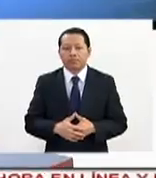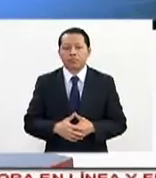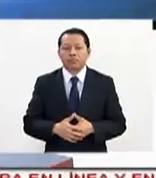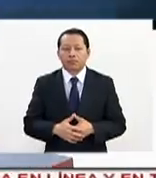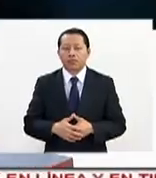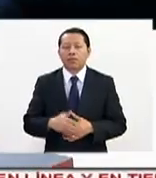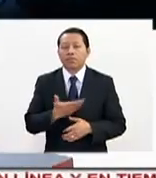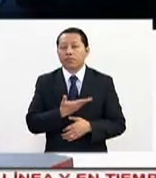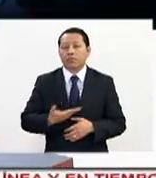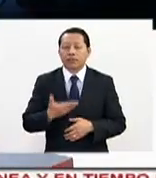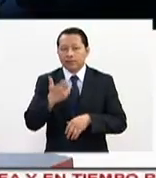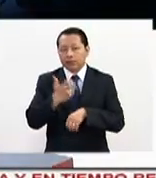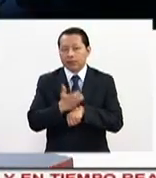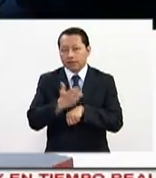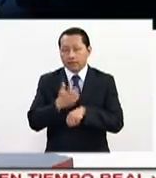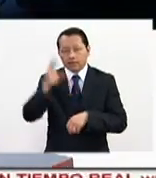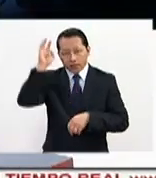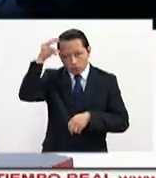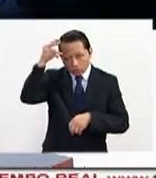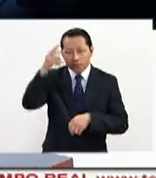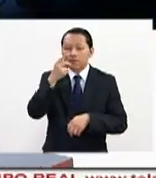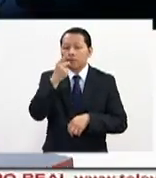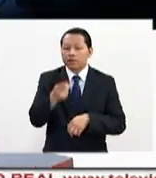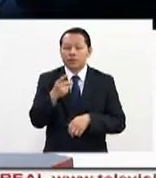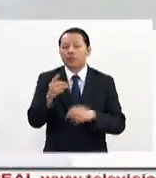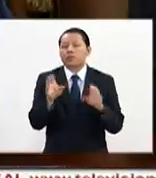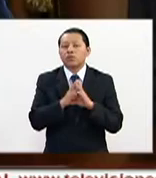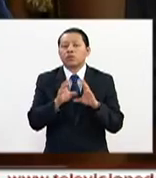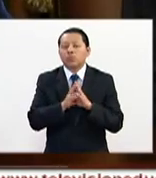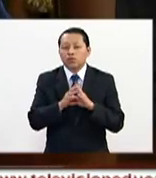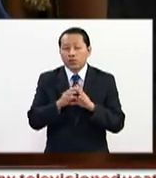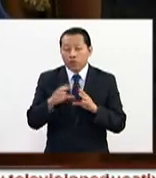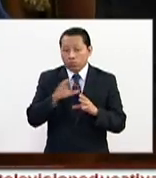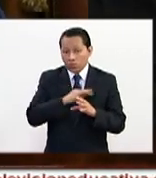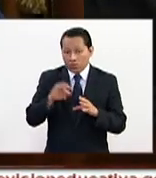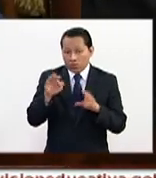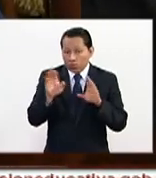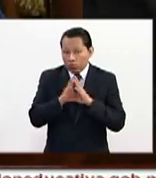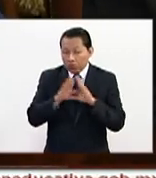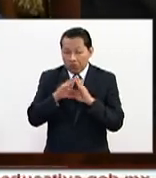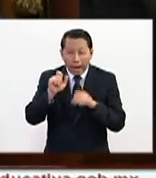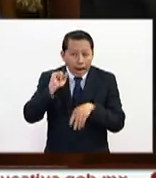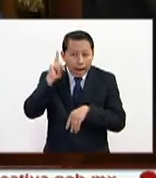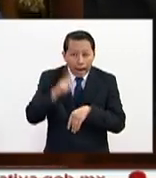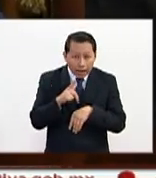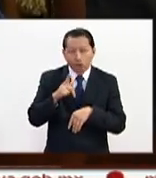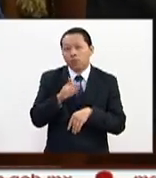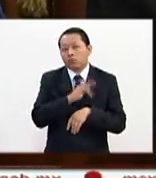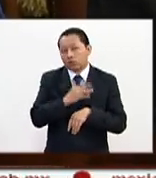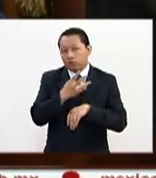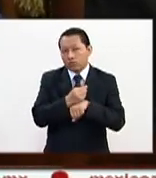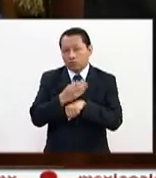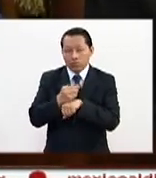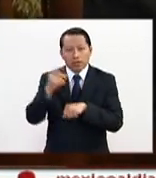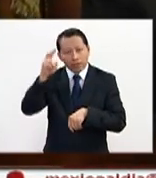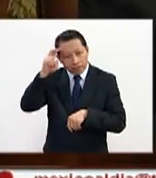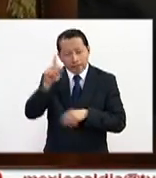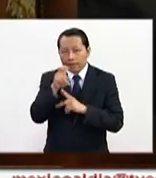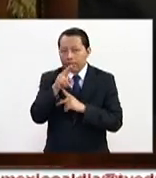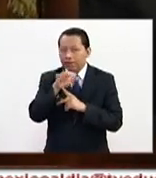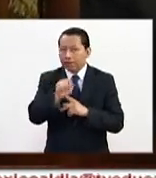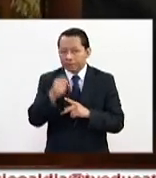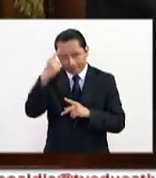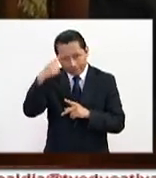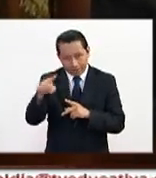Y el presidente de los Estados Unidos, Donald Trump, descartó que el Congreso pueda incluir una solución para los Dreamers en el presupuesto del